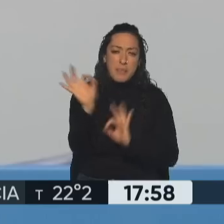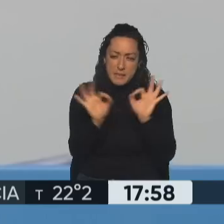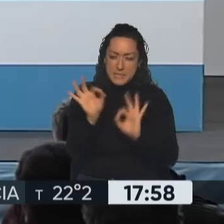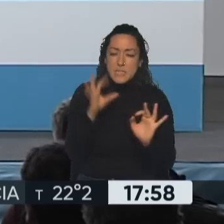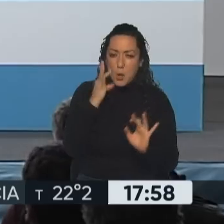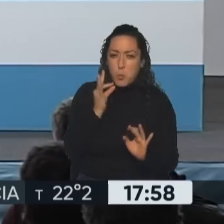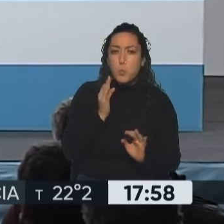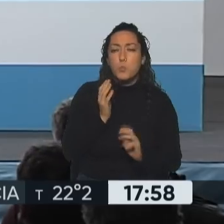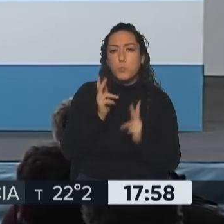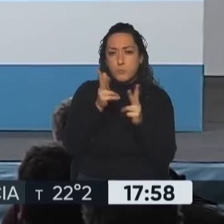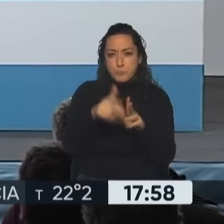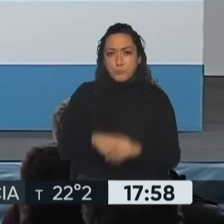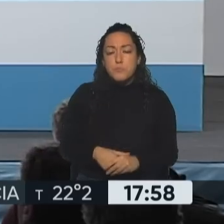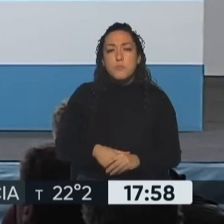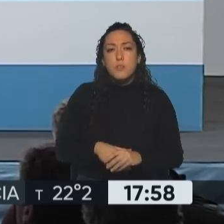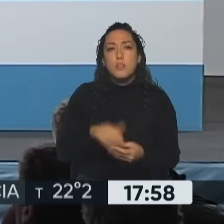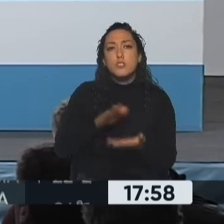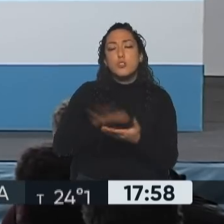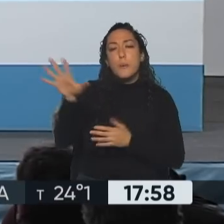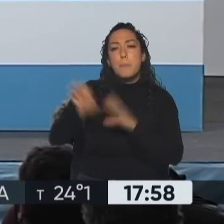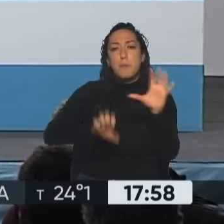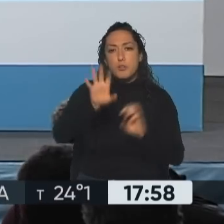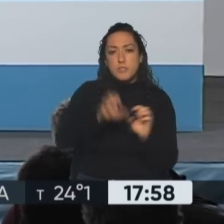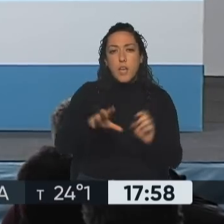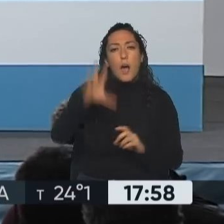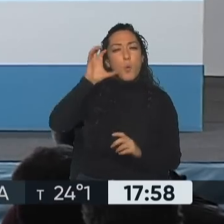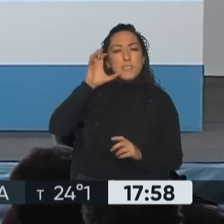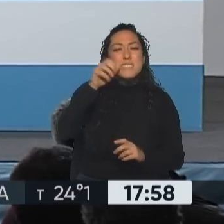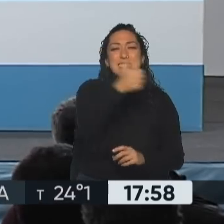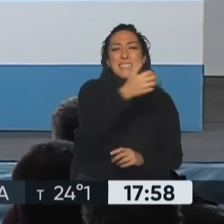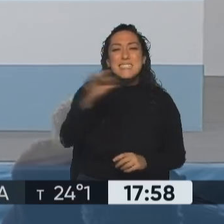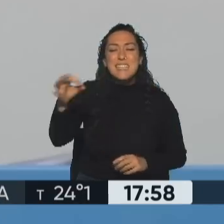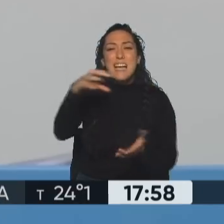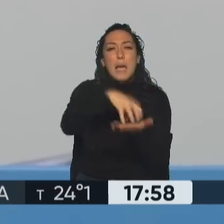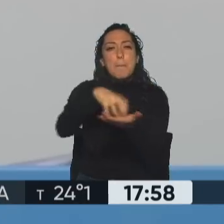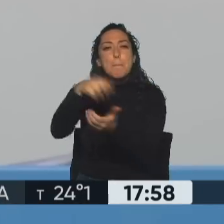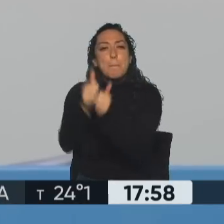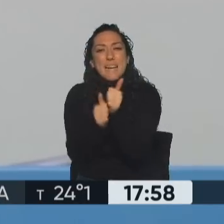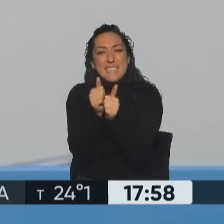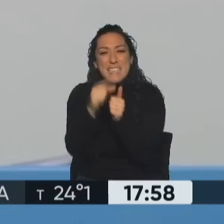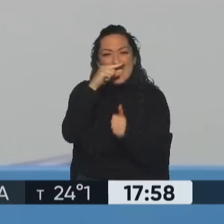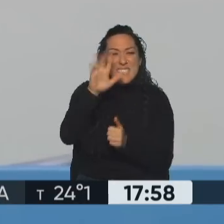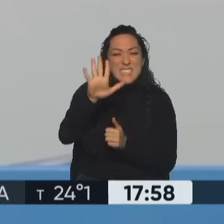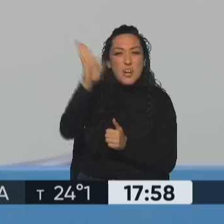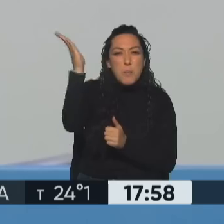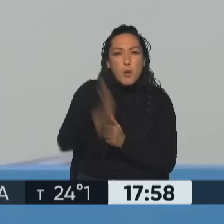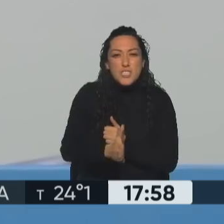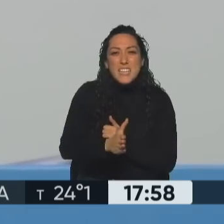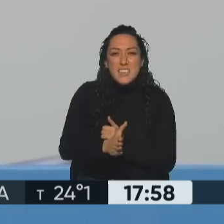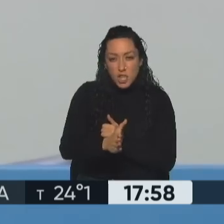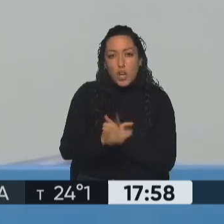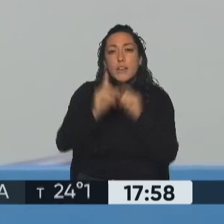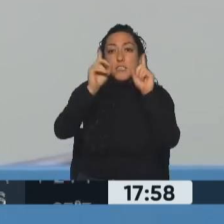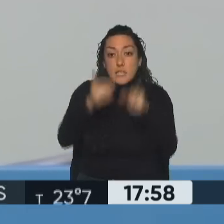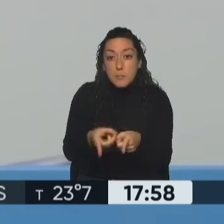detalles sobre importaciones, pero quiero que retengan los números. 600 empresas explican el 75% de las importaciones. Y